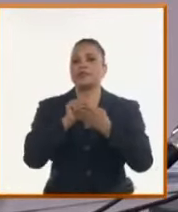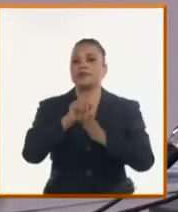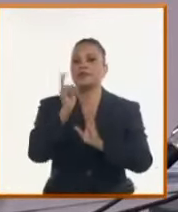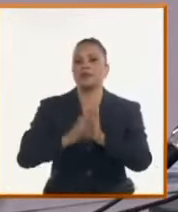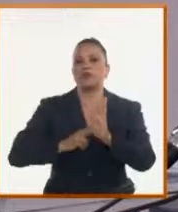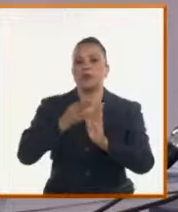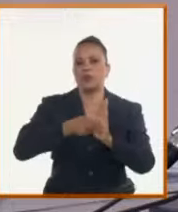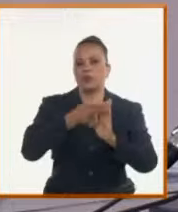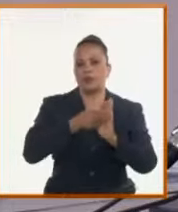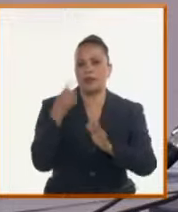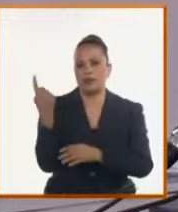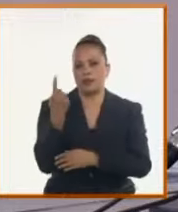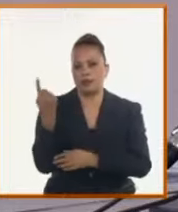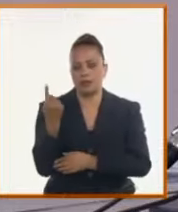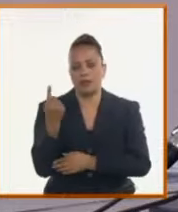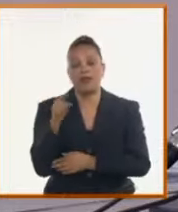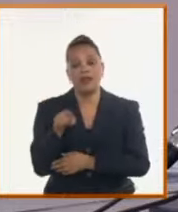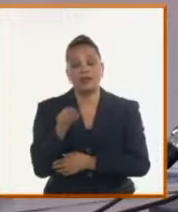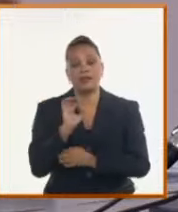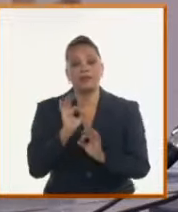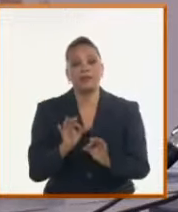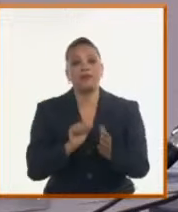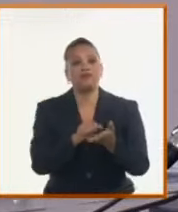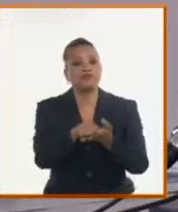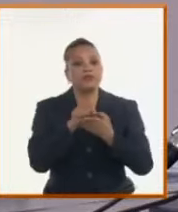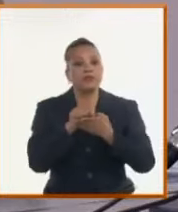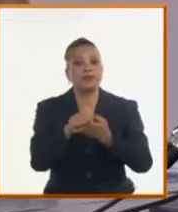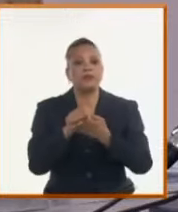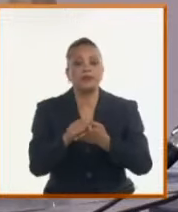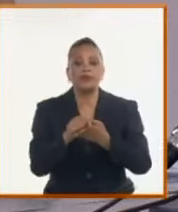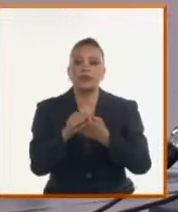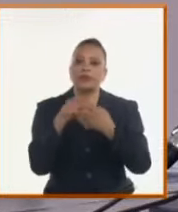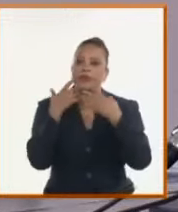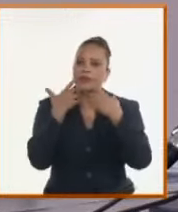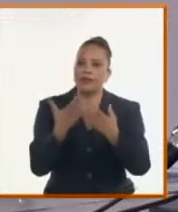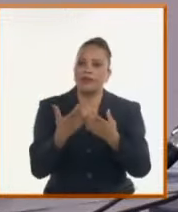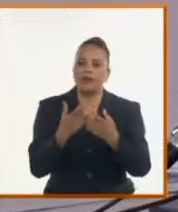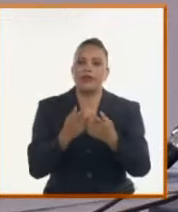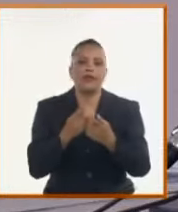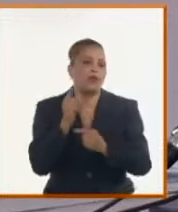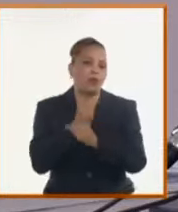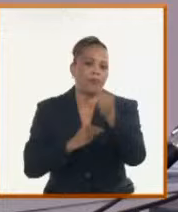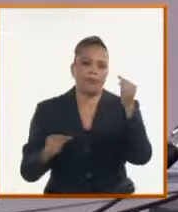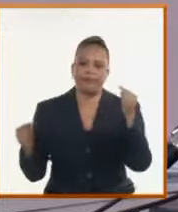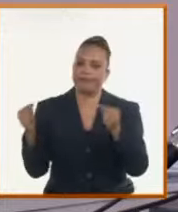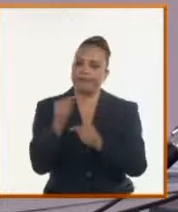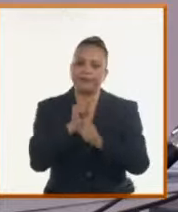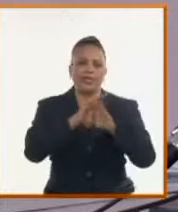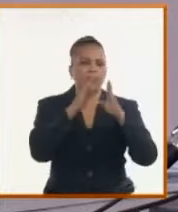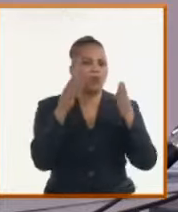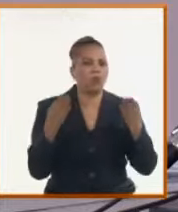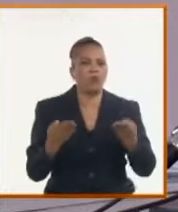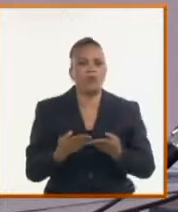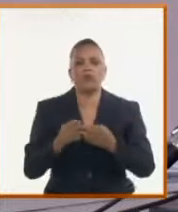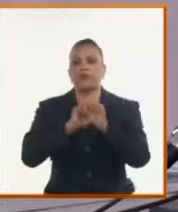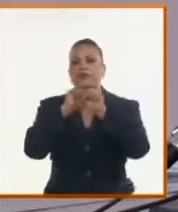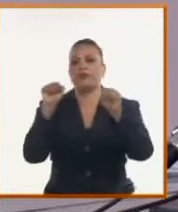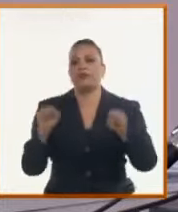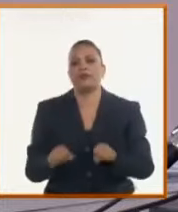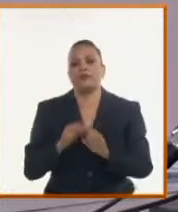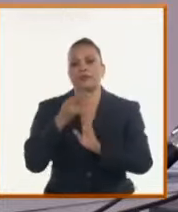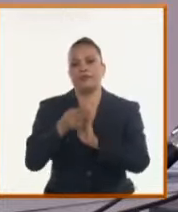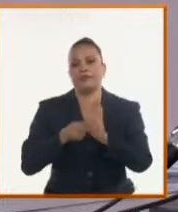nacionales servicios que sin duda es el emblemático la columna vertebral de todo el sistema y